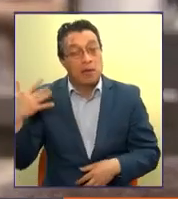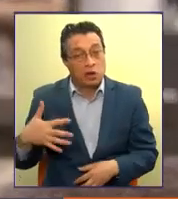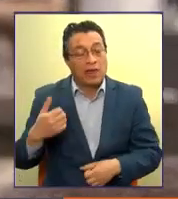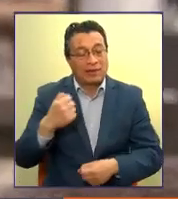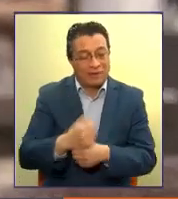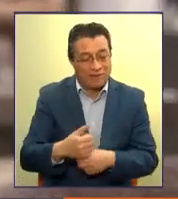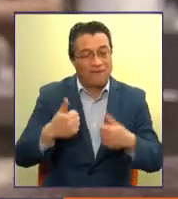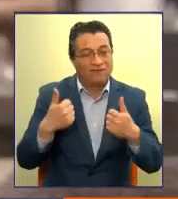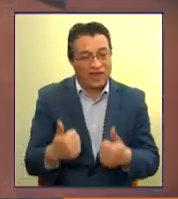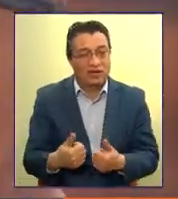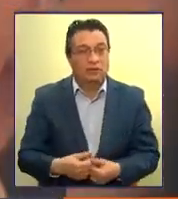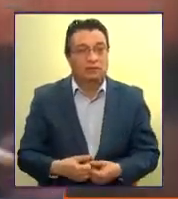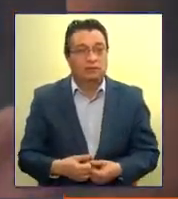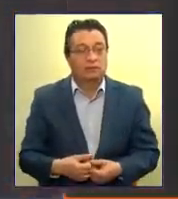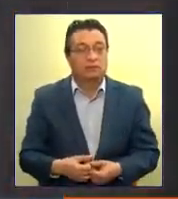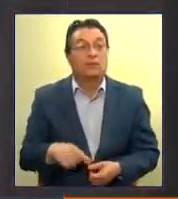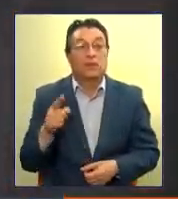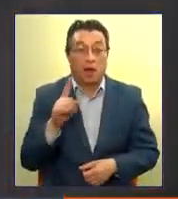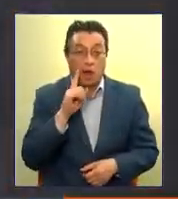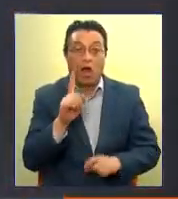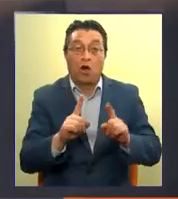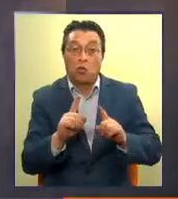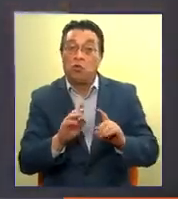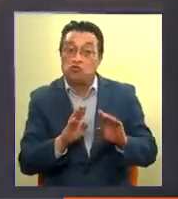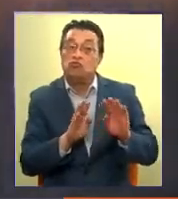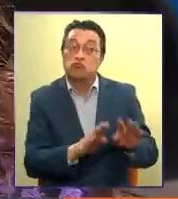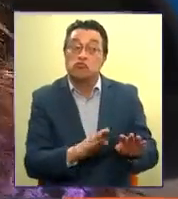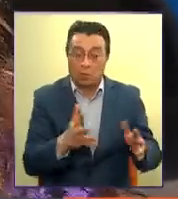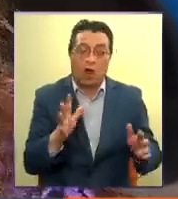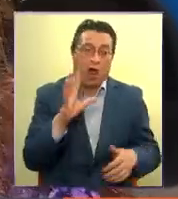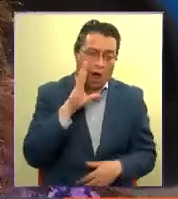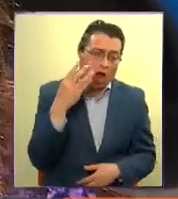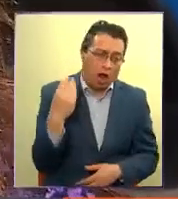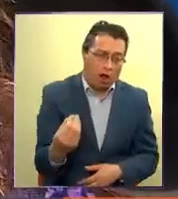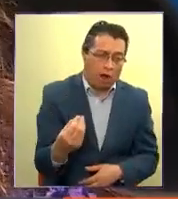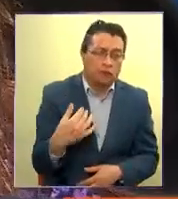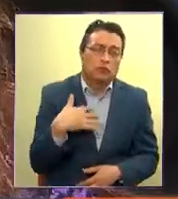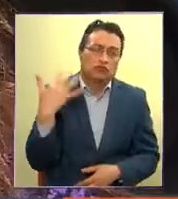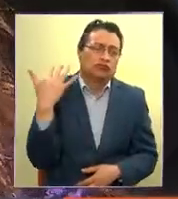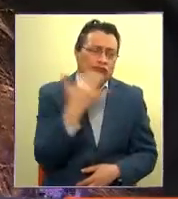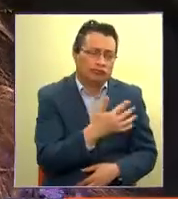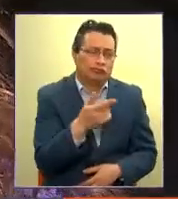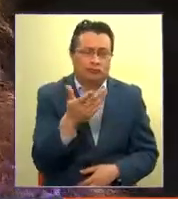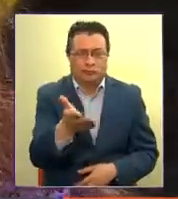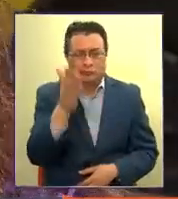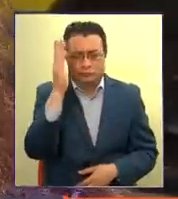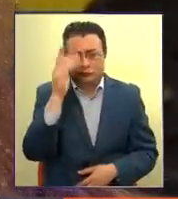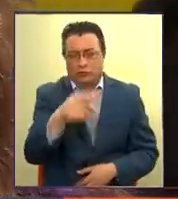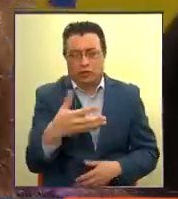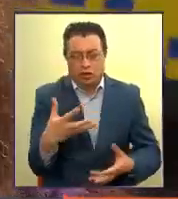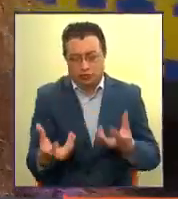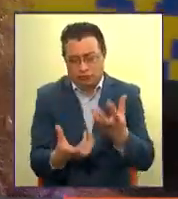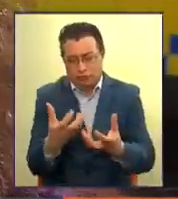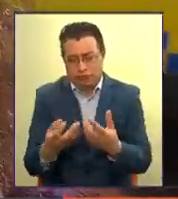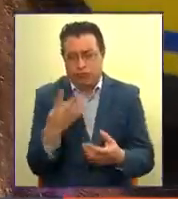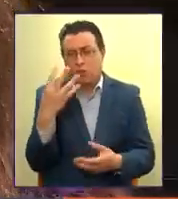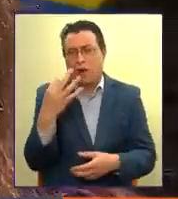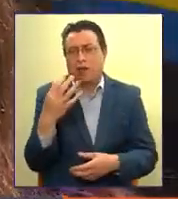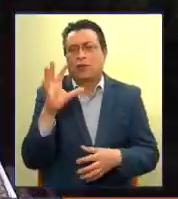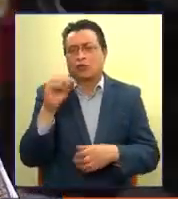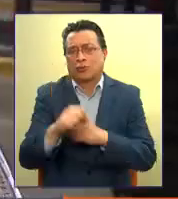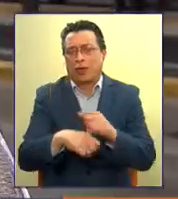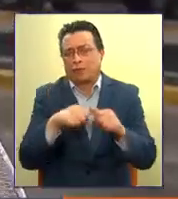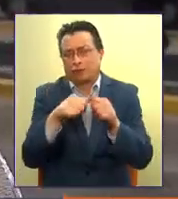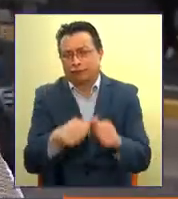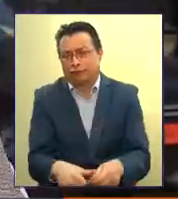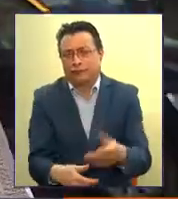¿Hay quienes apoyarían esta alternativa? Por supuesto, sí, porque es rico. Ellos, los cocineros de 40, 50 años que estaban